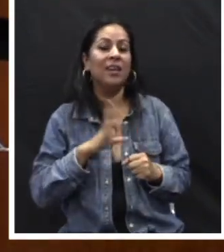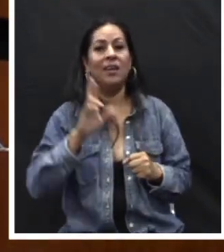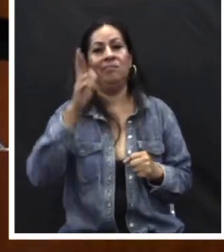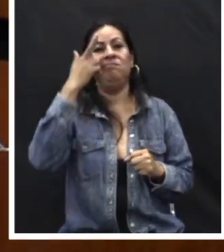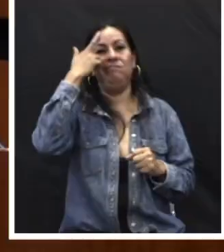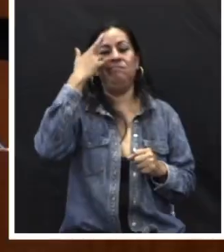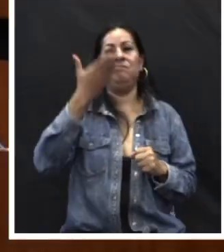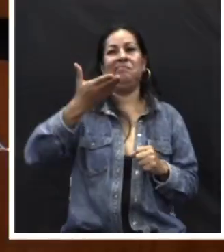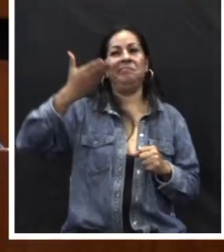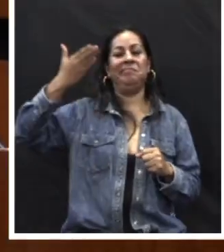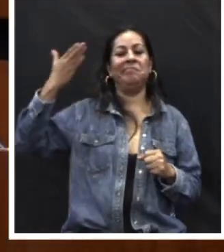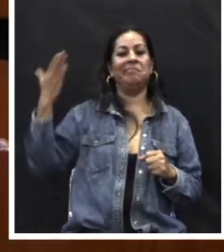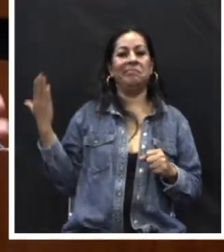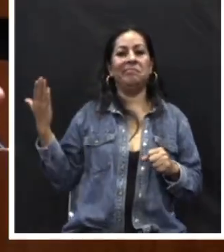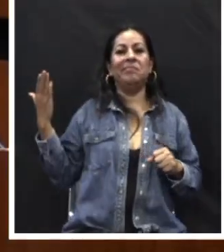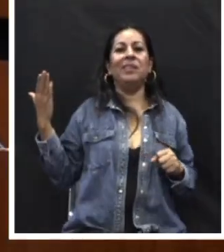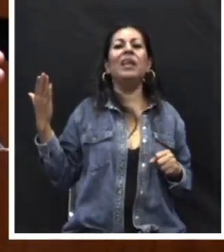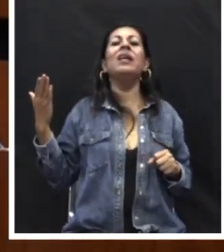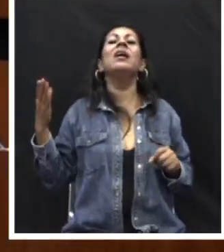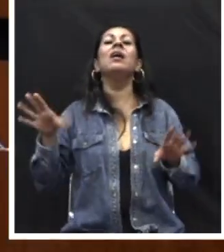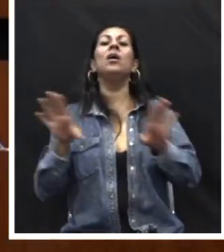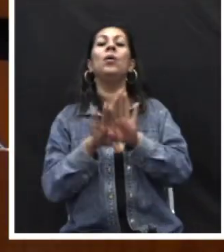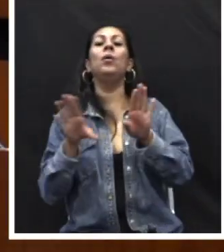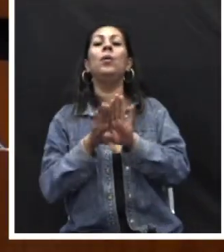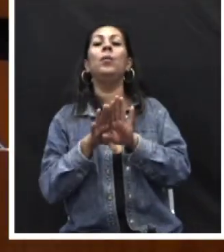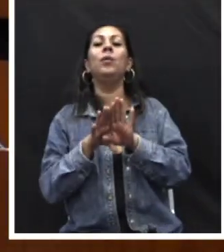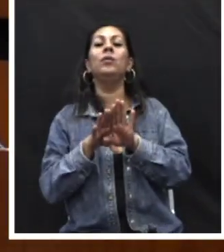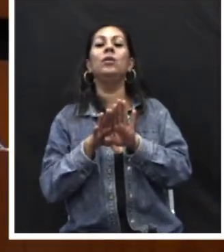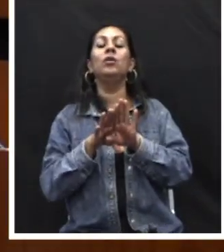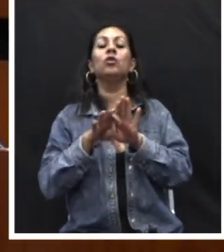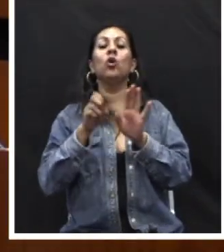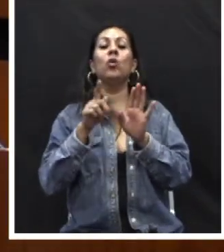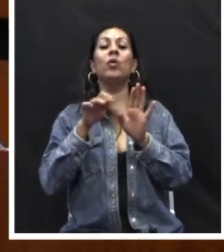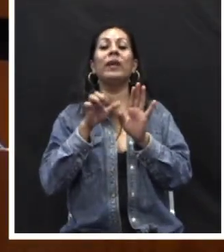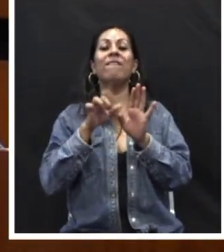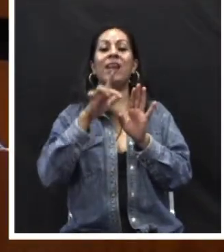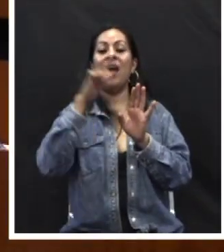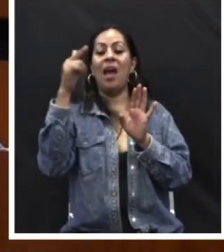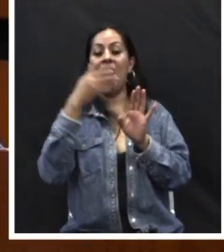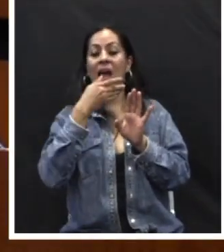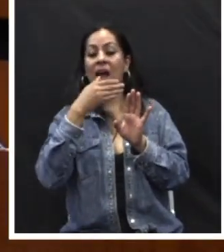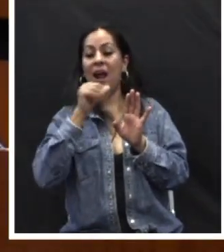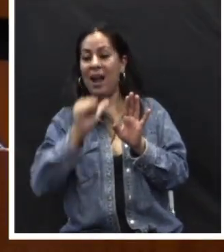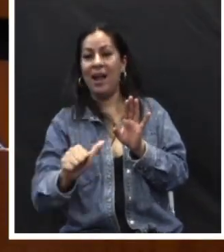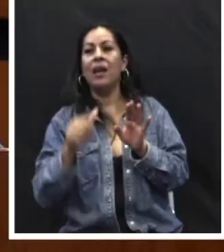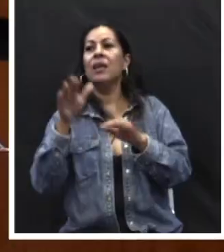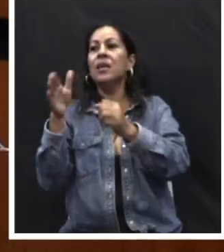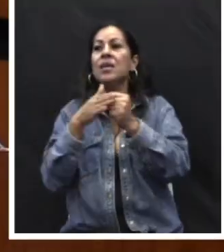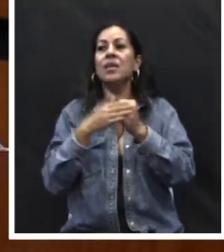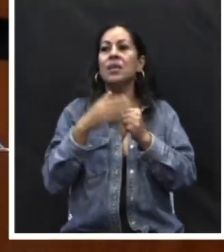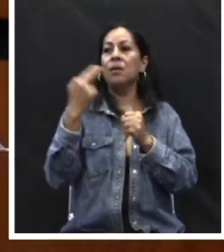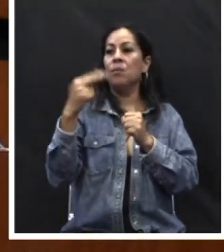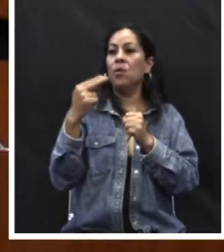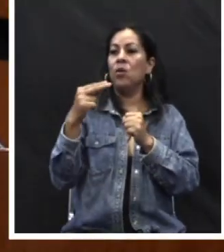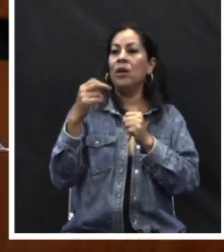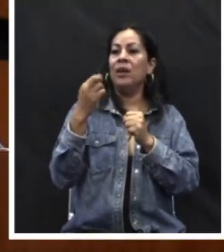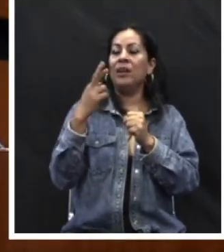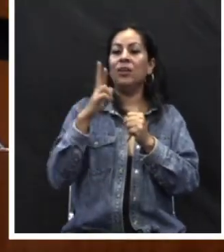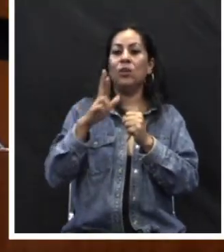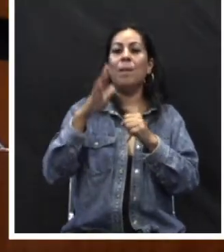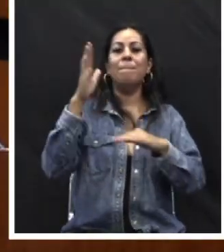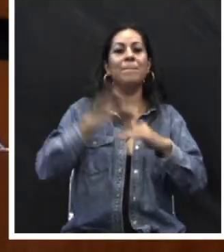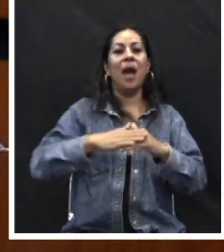Recordemos lo que dijo en su momento figuras políticas como Ceferino Torreblanca Galindo, quien llamó el rector más rico